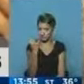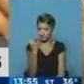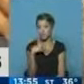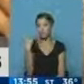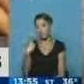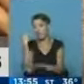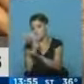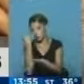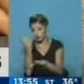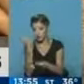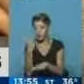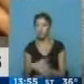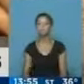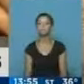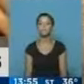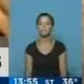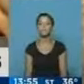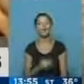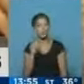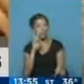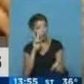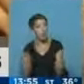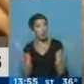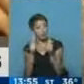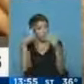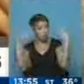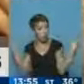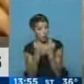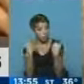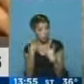argentina se vio en la comisión de acuerdos